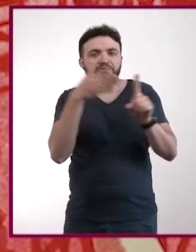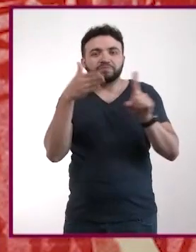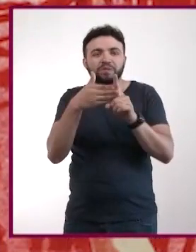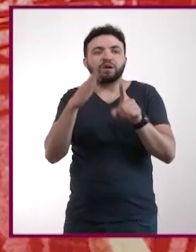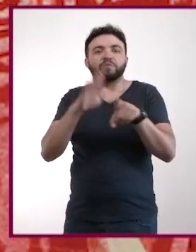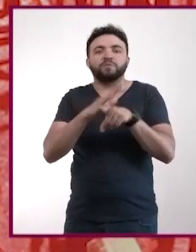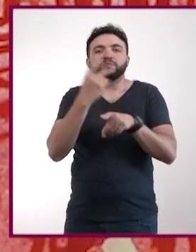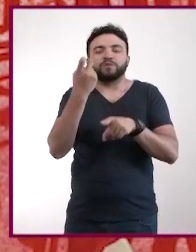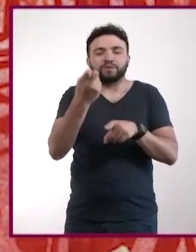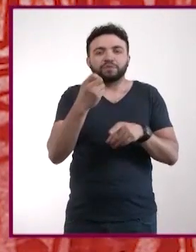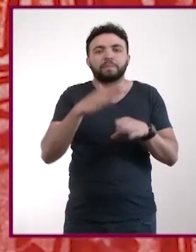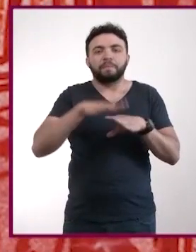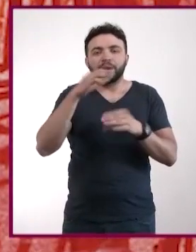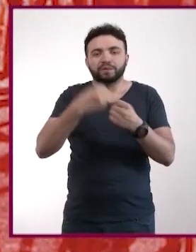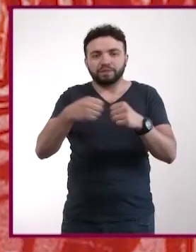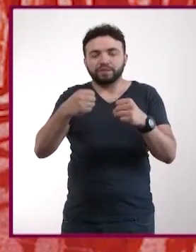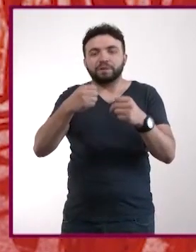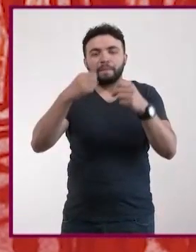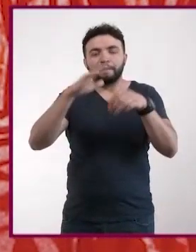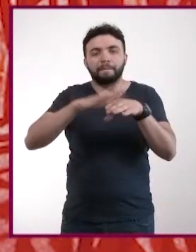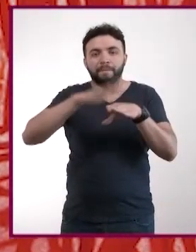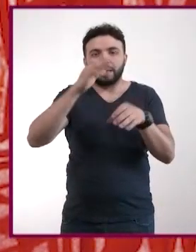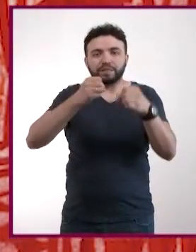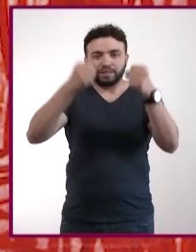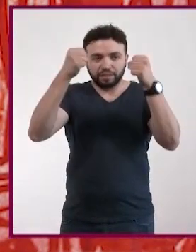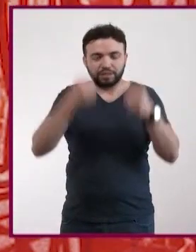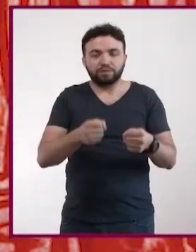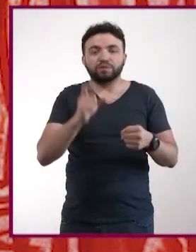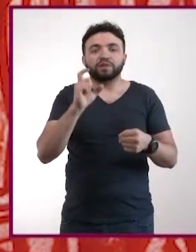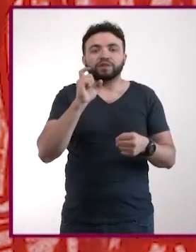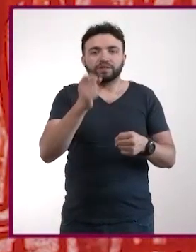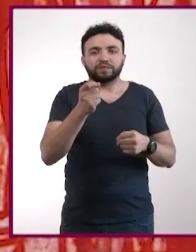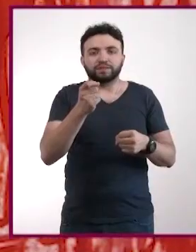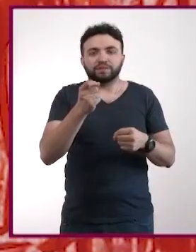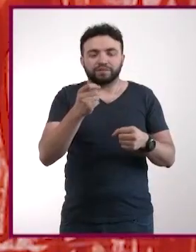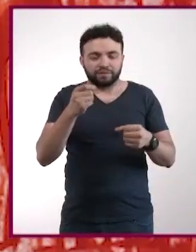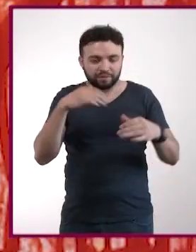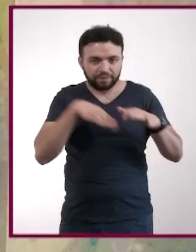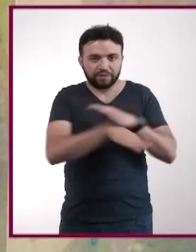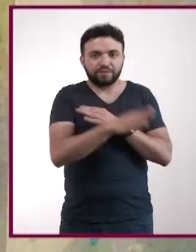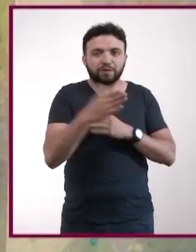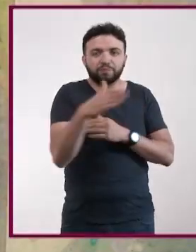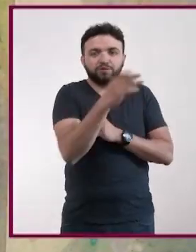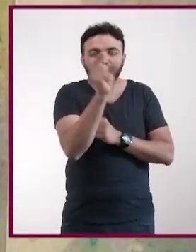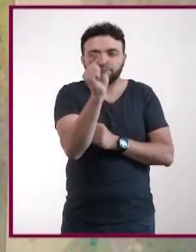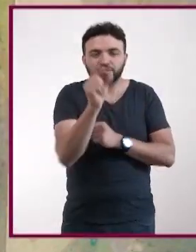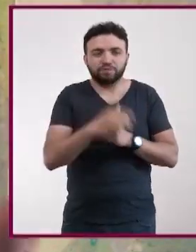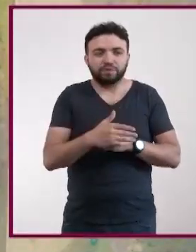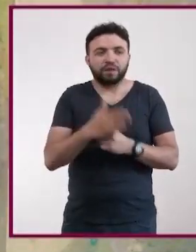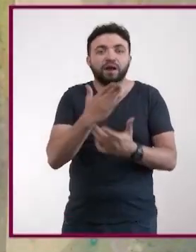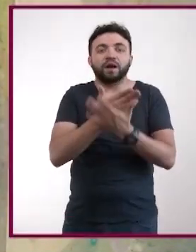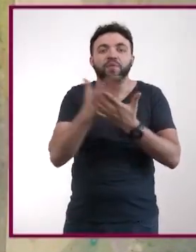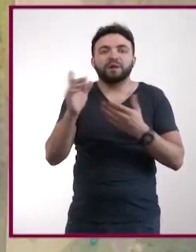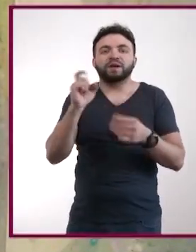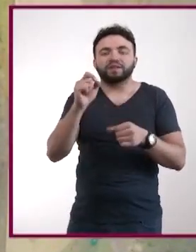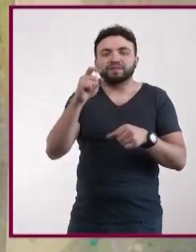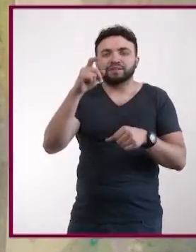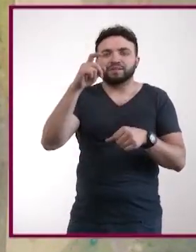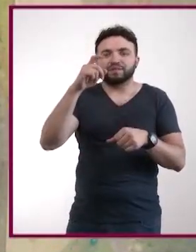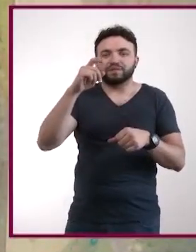estar más seguras, ¿no? Luego también absorben metales pesados de los ríos,